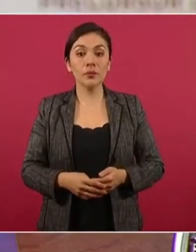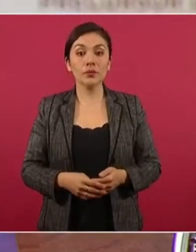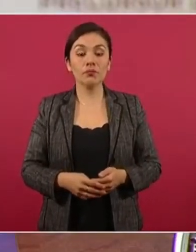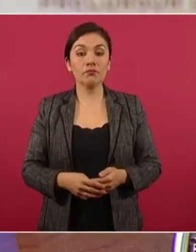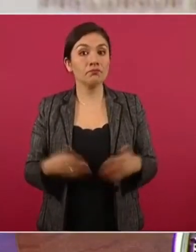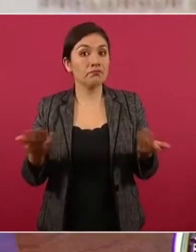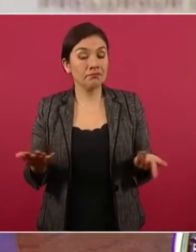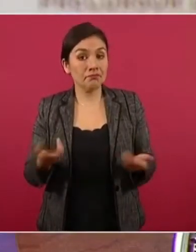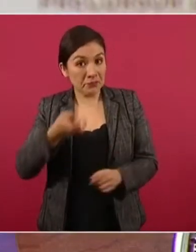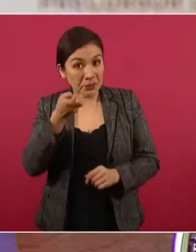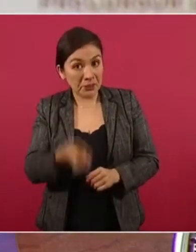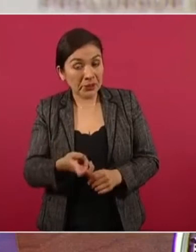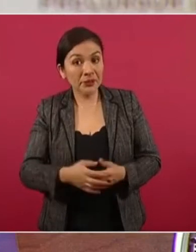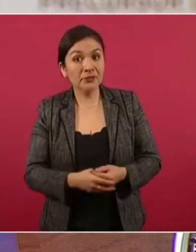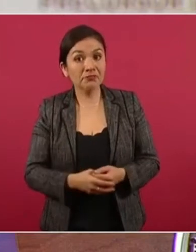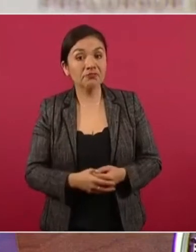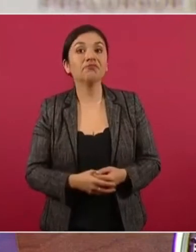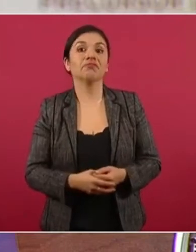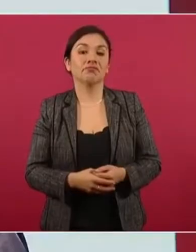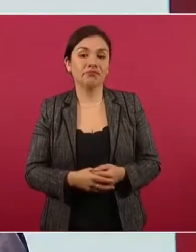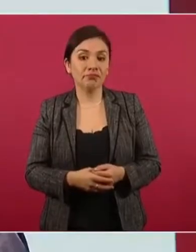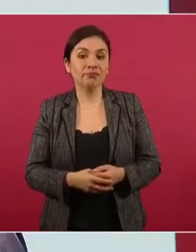con razón,